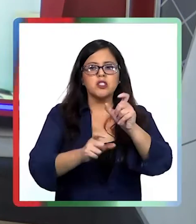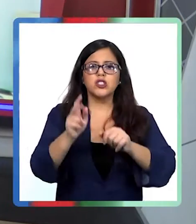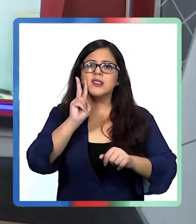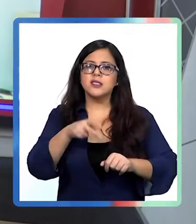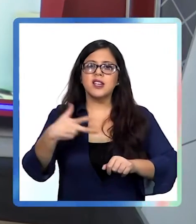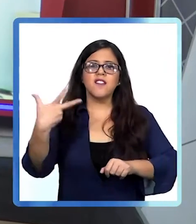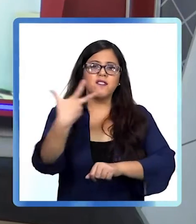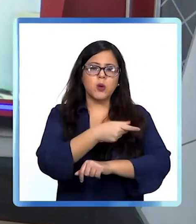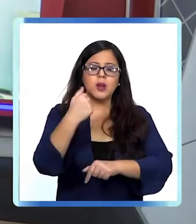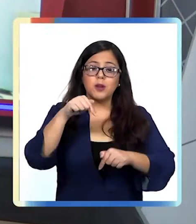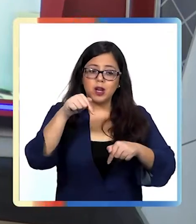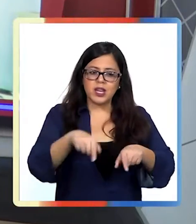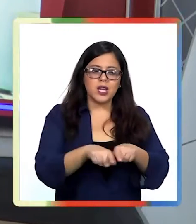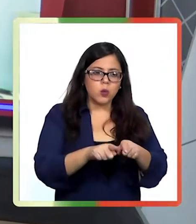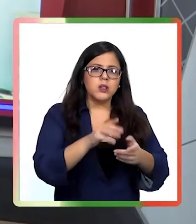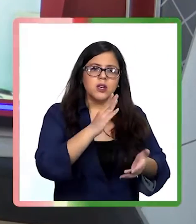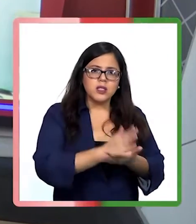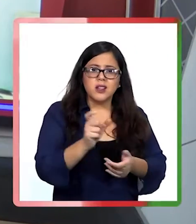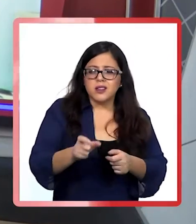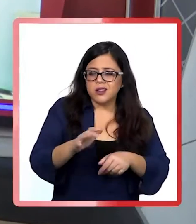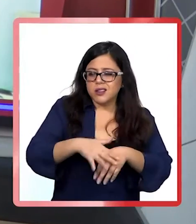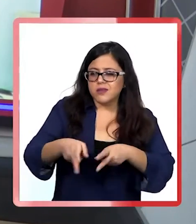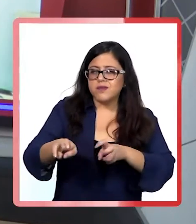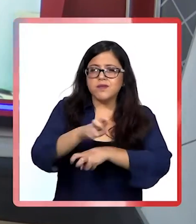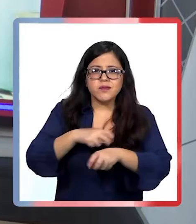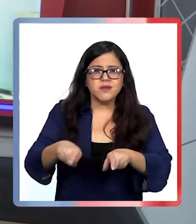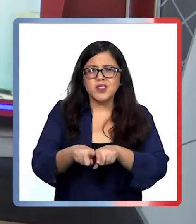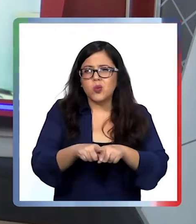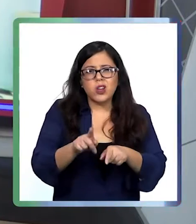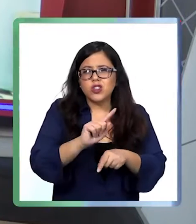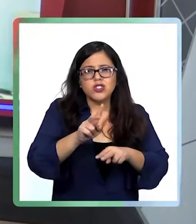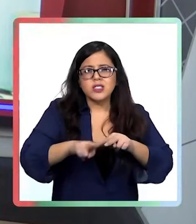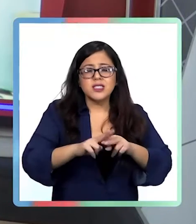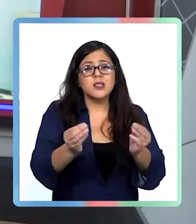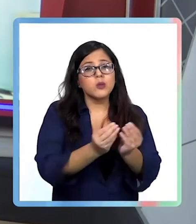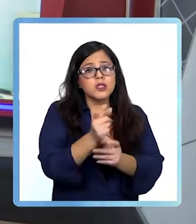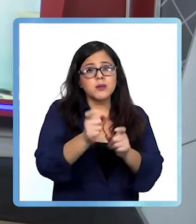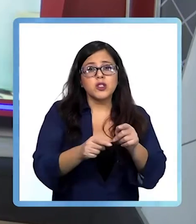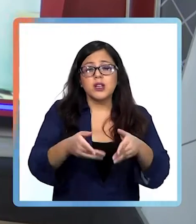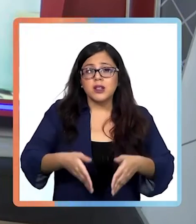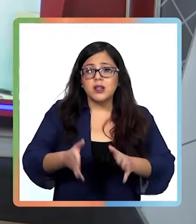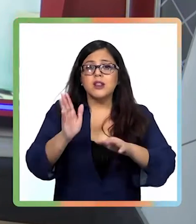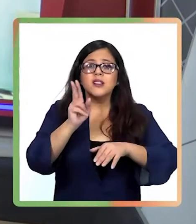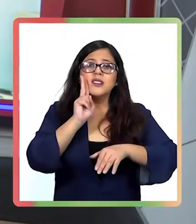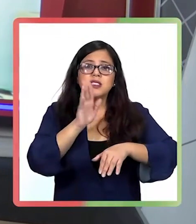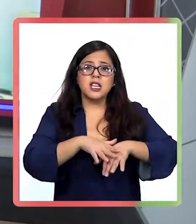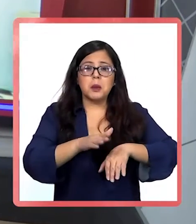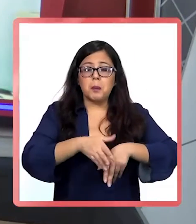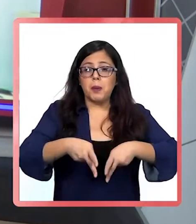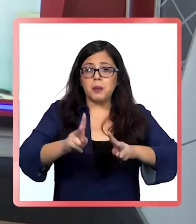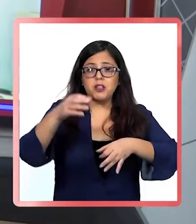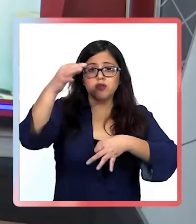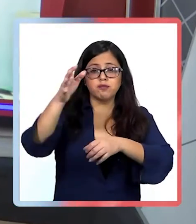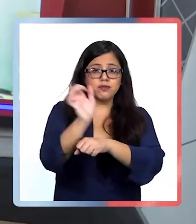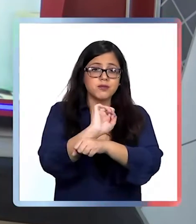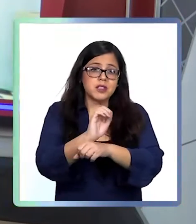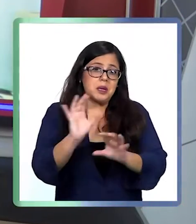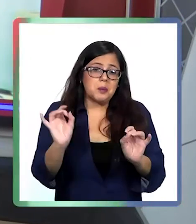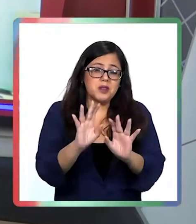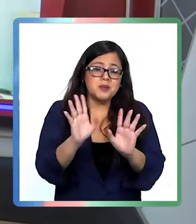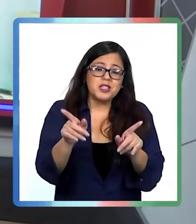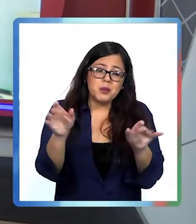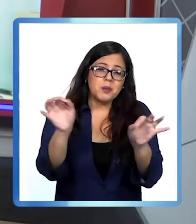ingresar cualquiera sin vacuna, pero ojo, que aquí les vamos a exigir el pase de movilidad, sabemos que no es así, como anda muchísima gente circulando en las calles sin el permiso de